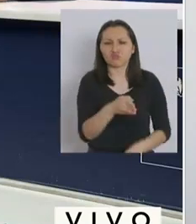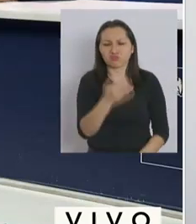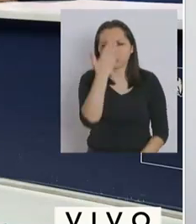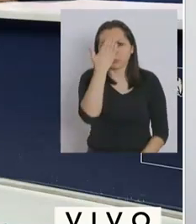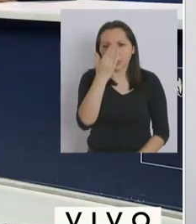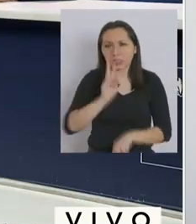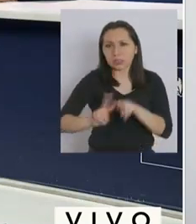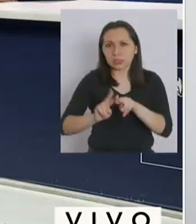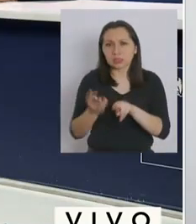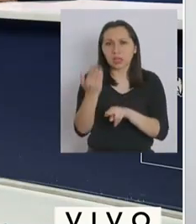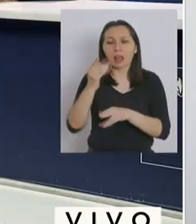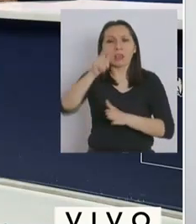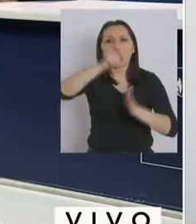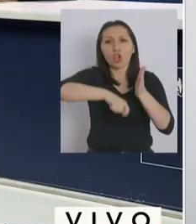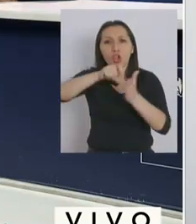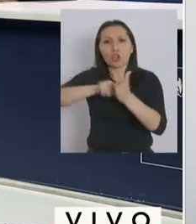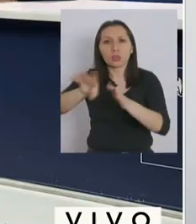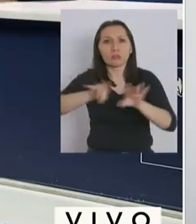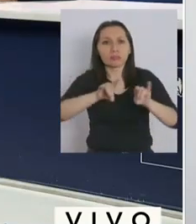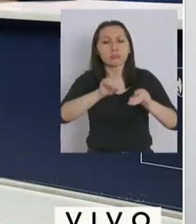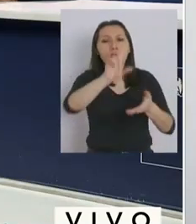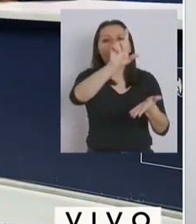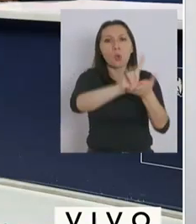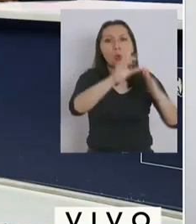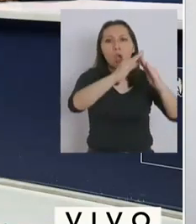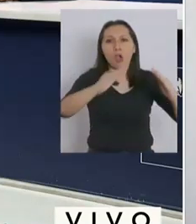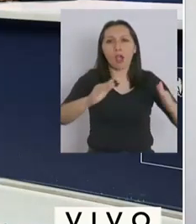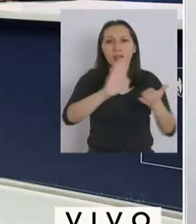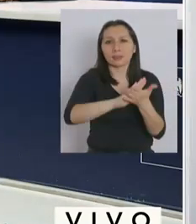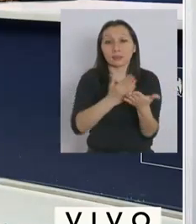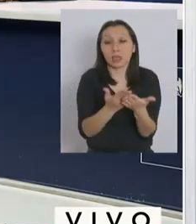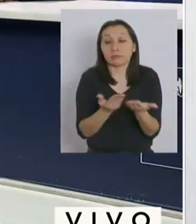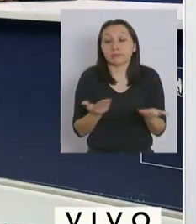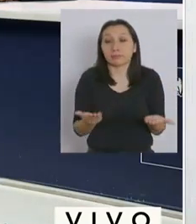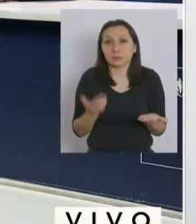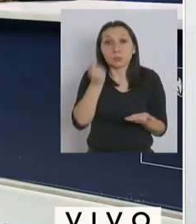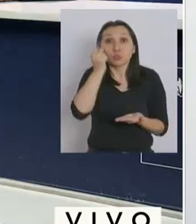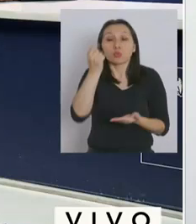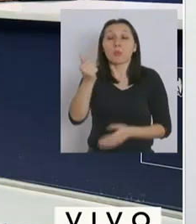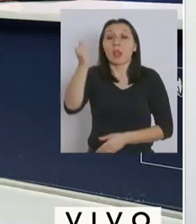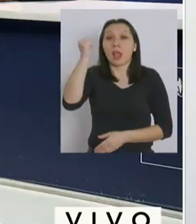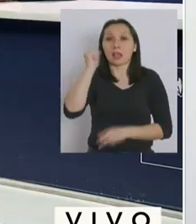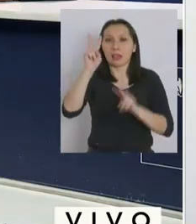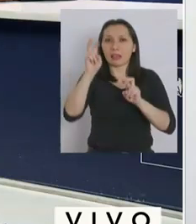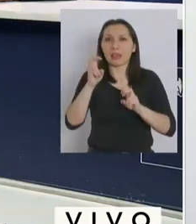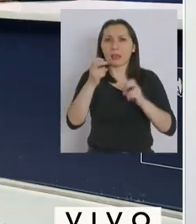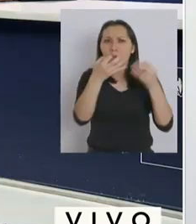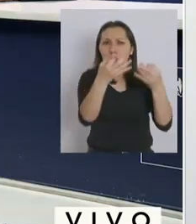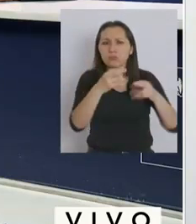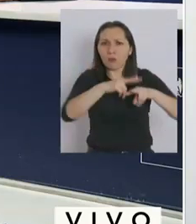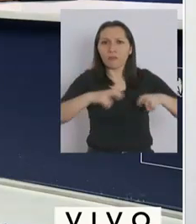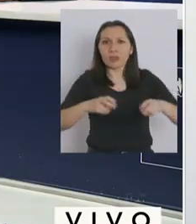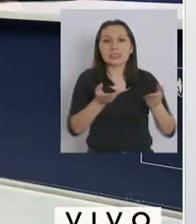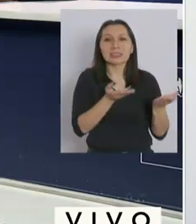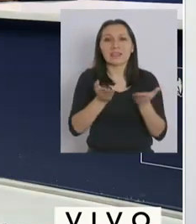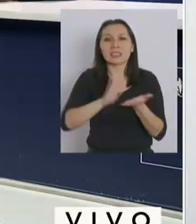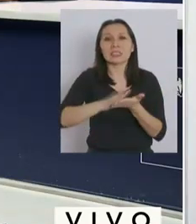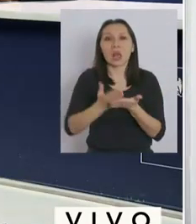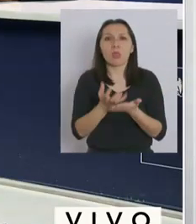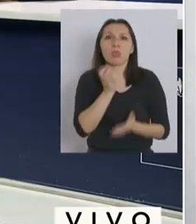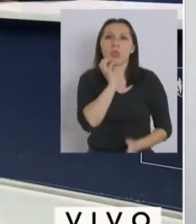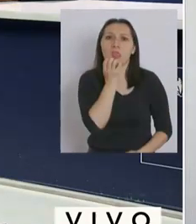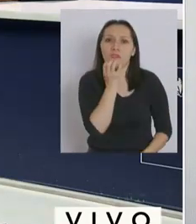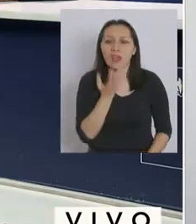irregularidades cometidas en la contratación de varias residencias sanitarias. Conocimos ayer el caso de estos sumarios abiertos en el Servicio de Salud